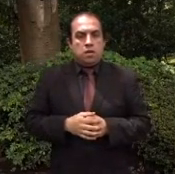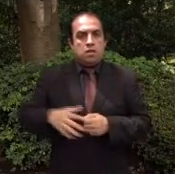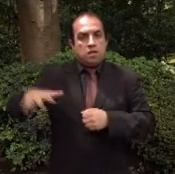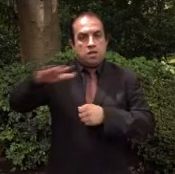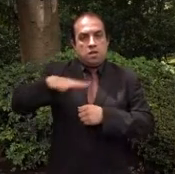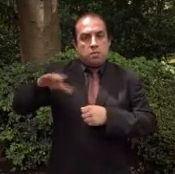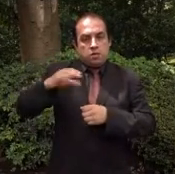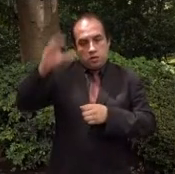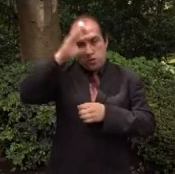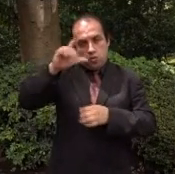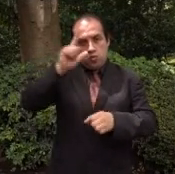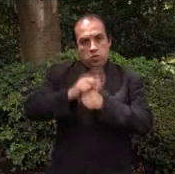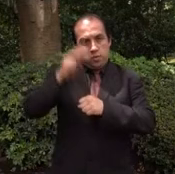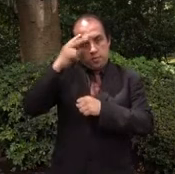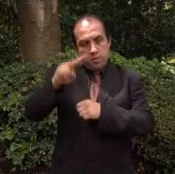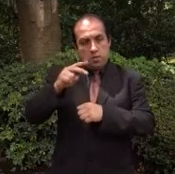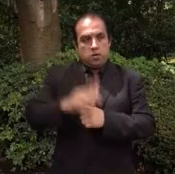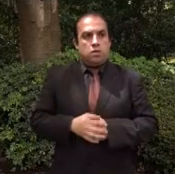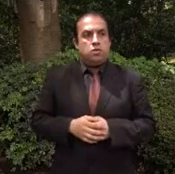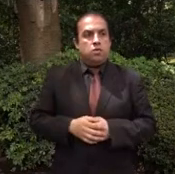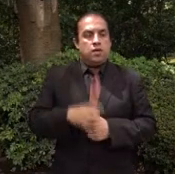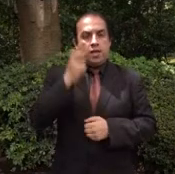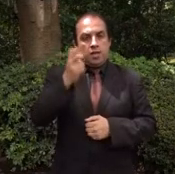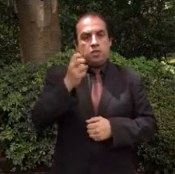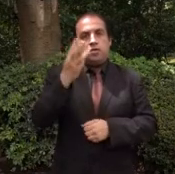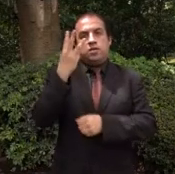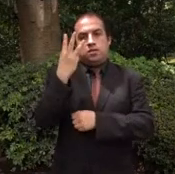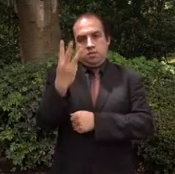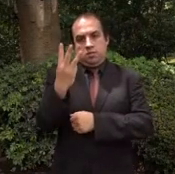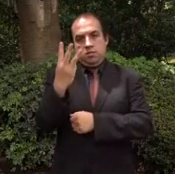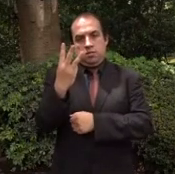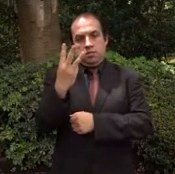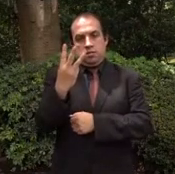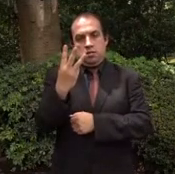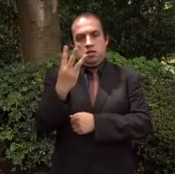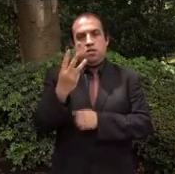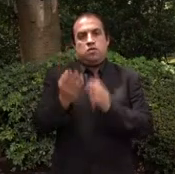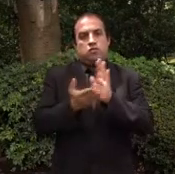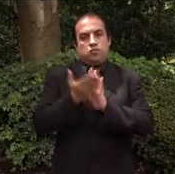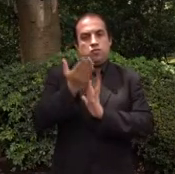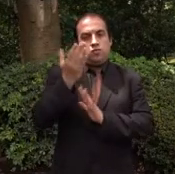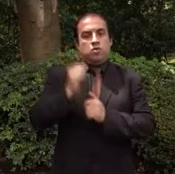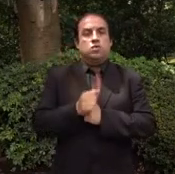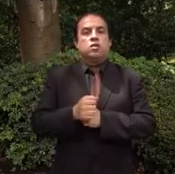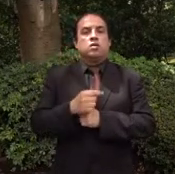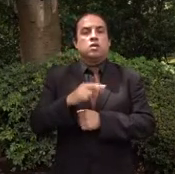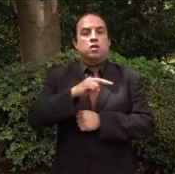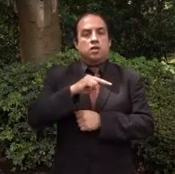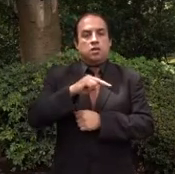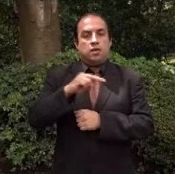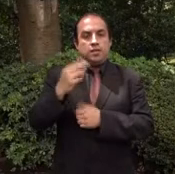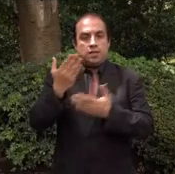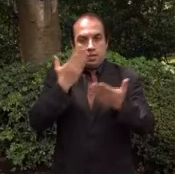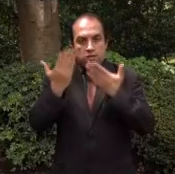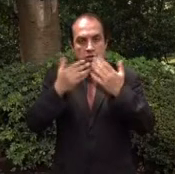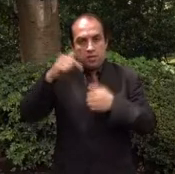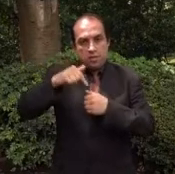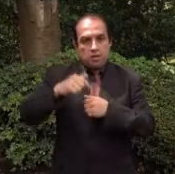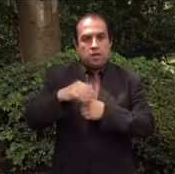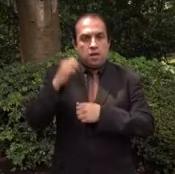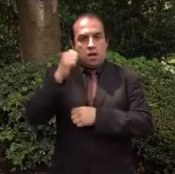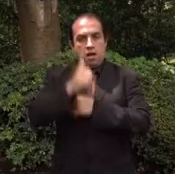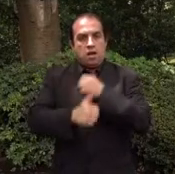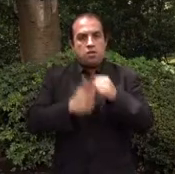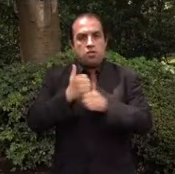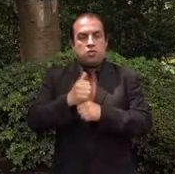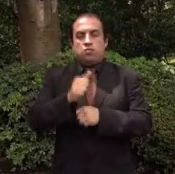Ambiental y Jardín Etnobotánico. Esas son las tres infraestructuras que se están estudiando este año. No hay